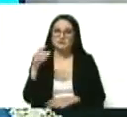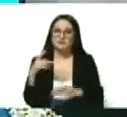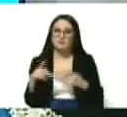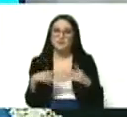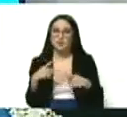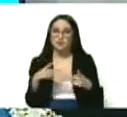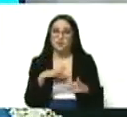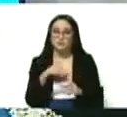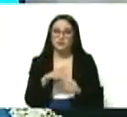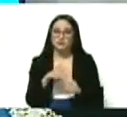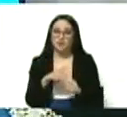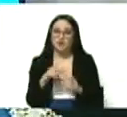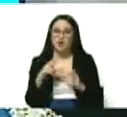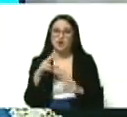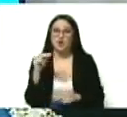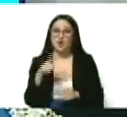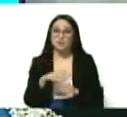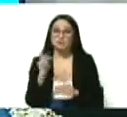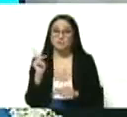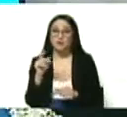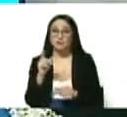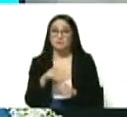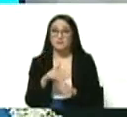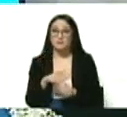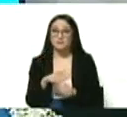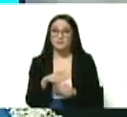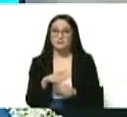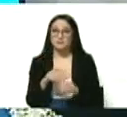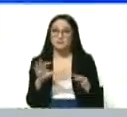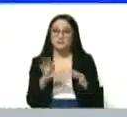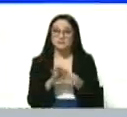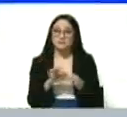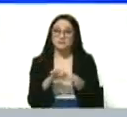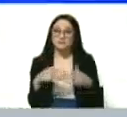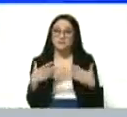de petróleo no OPEP, en un esfuerzo conjunto para